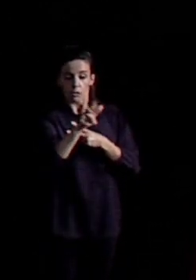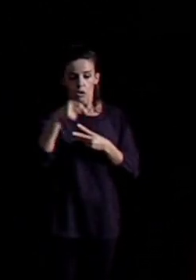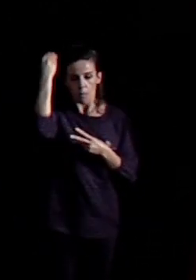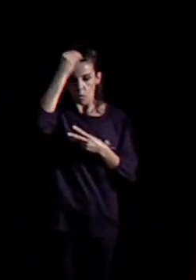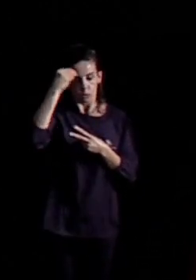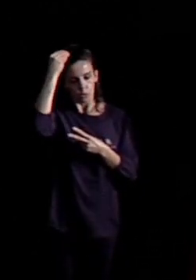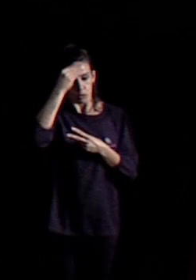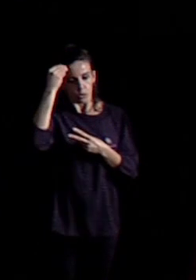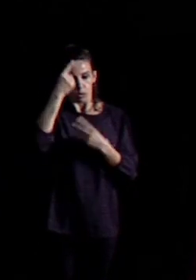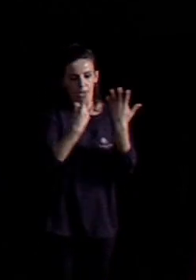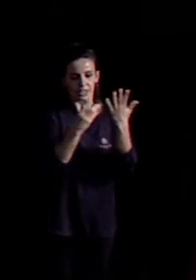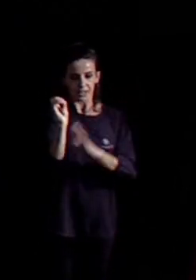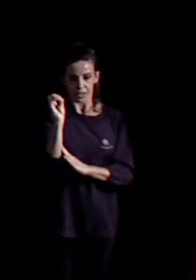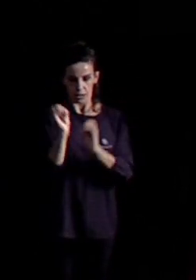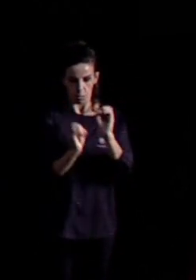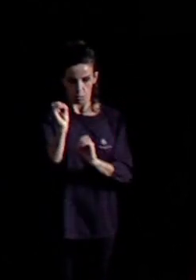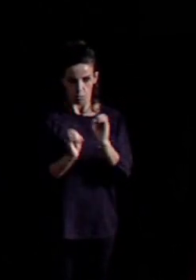un 60%.